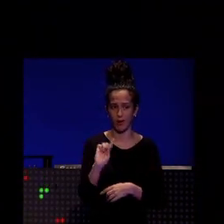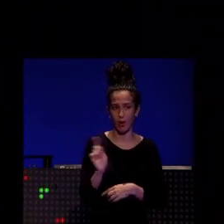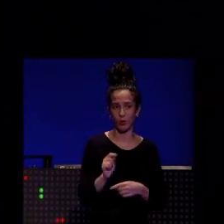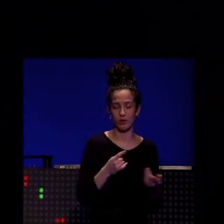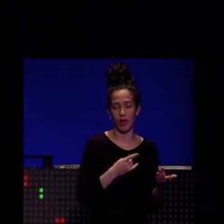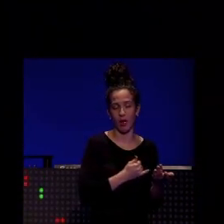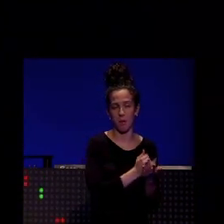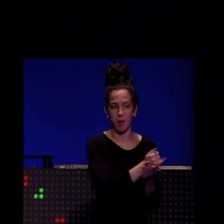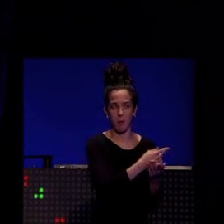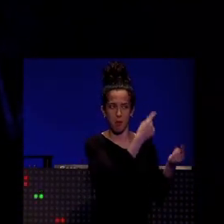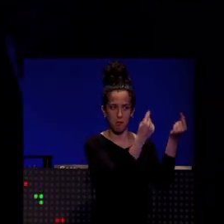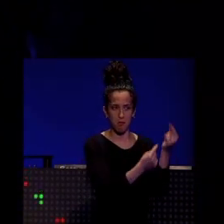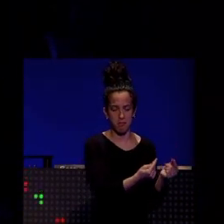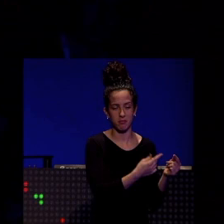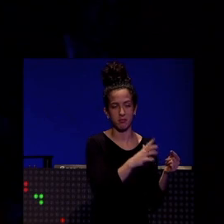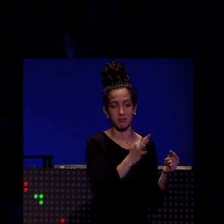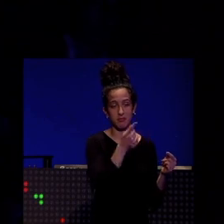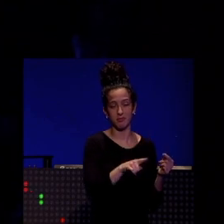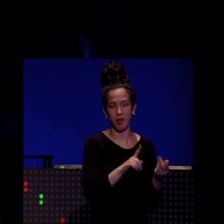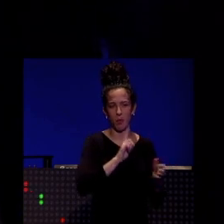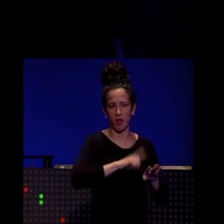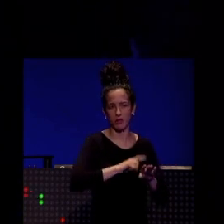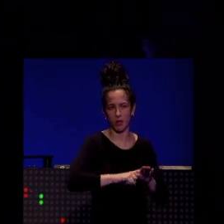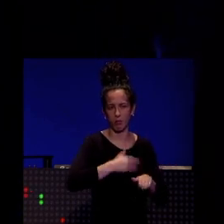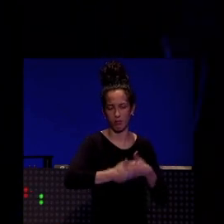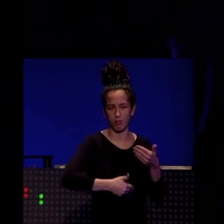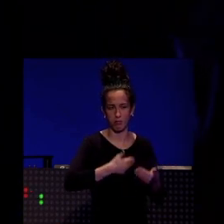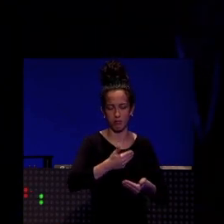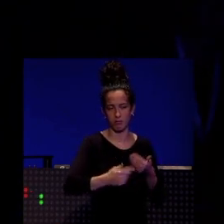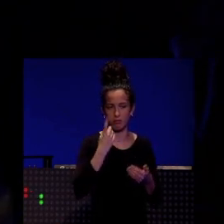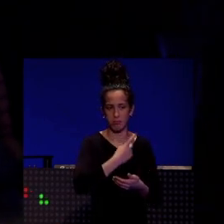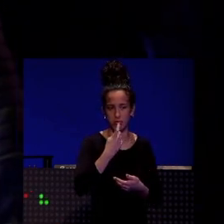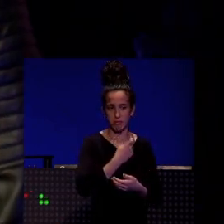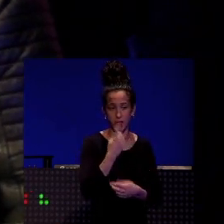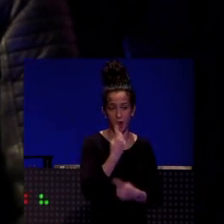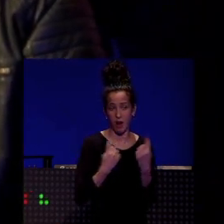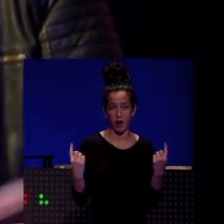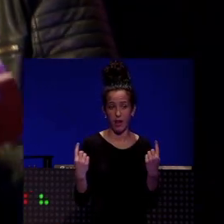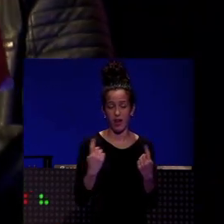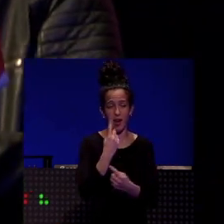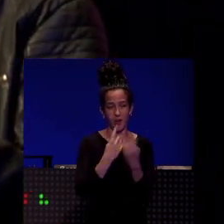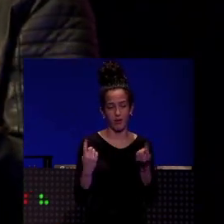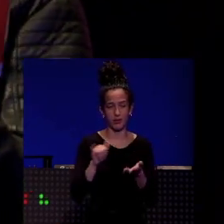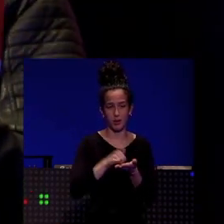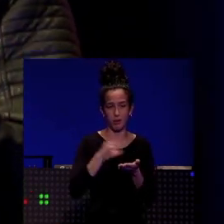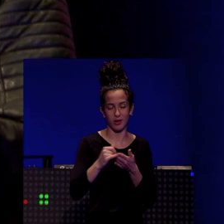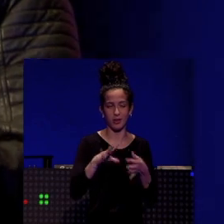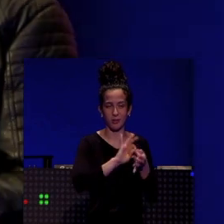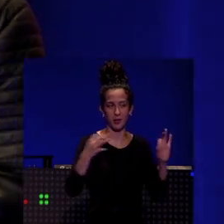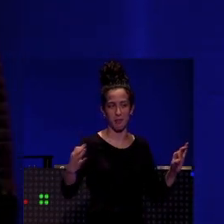aveces externalizan nuestros problemas por whatsapp con sus amigas esto no está en el poema pero de verdad